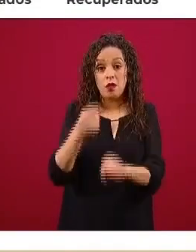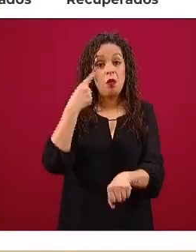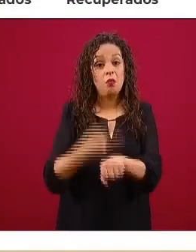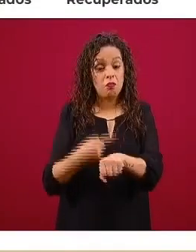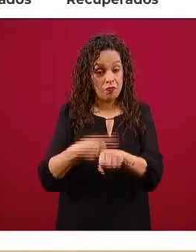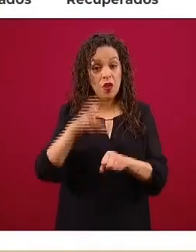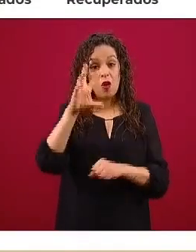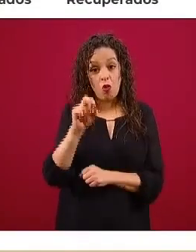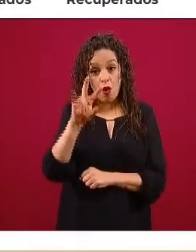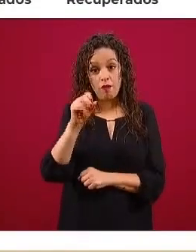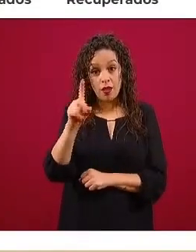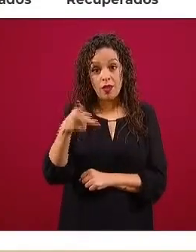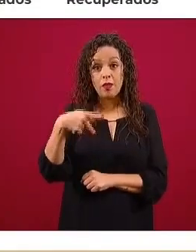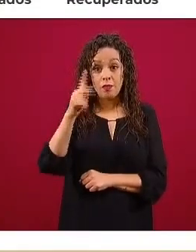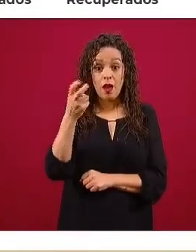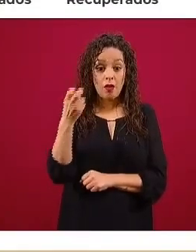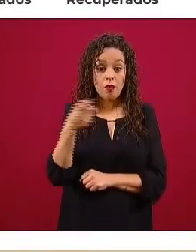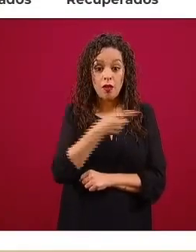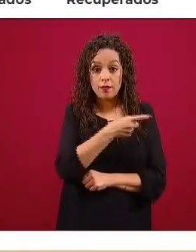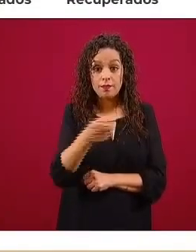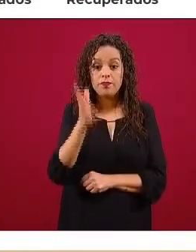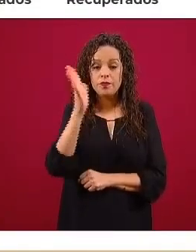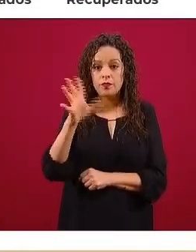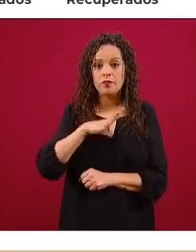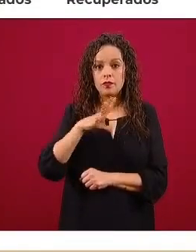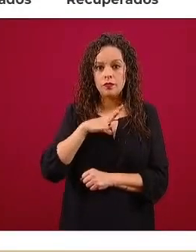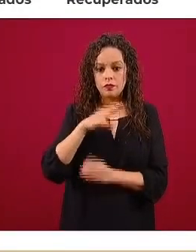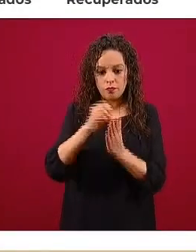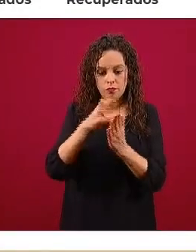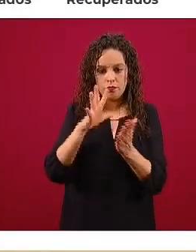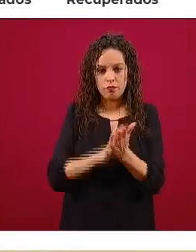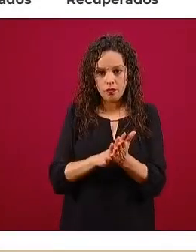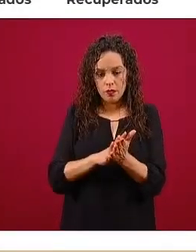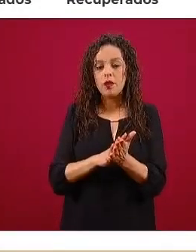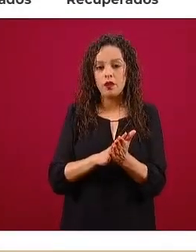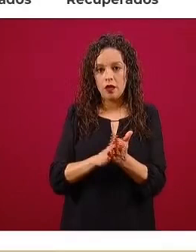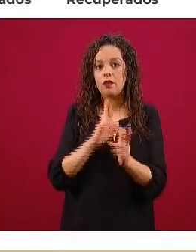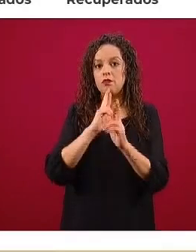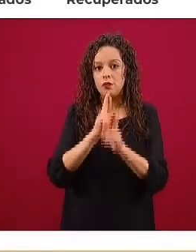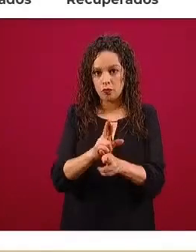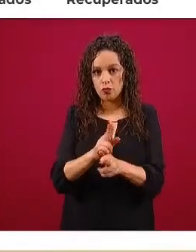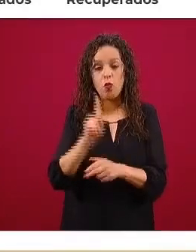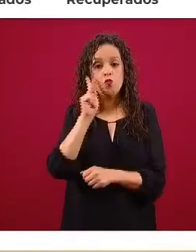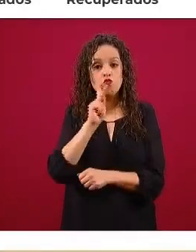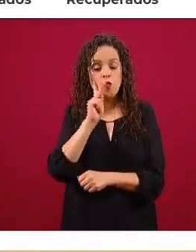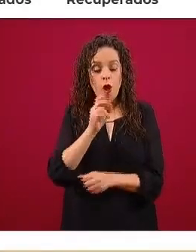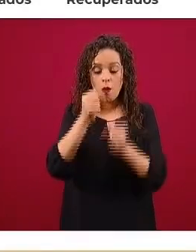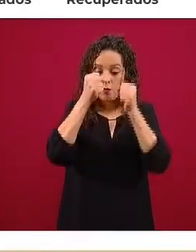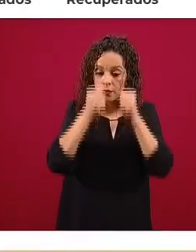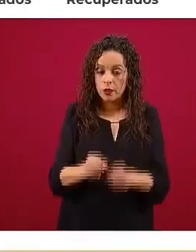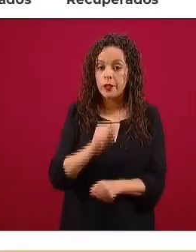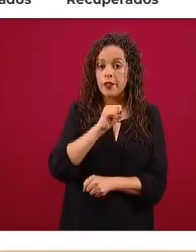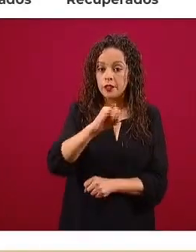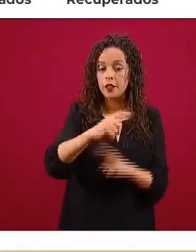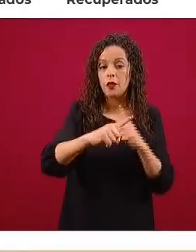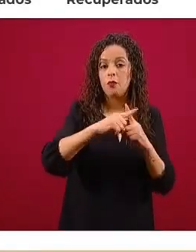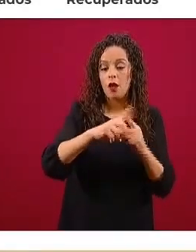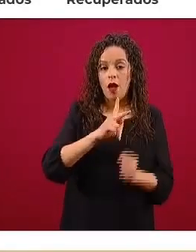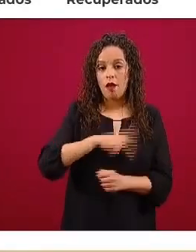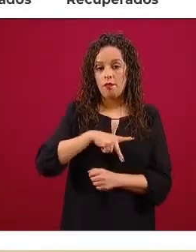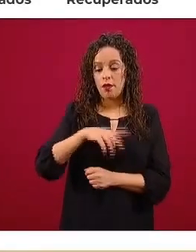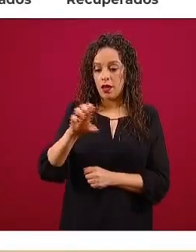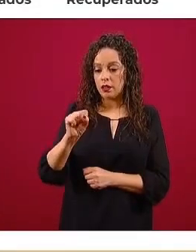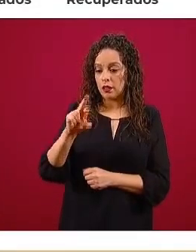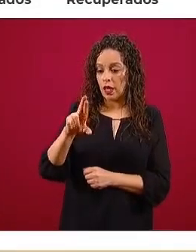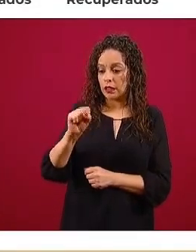Todas estas personas tienen un resultado de laboratorio de prueba confirmatoria positiva para virus SARS-CoV-2,